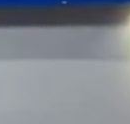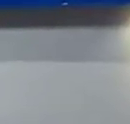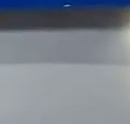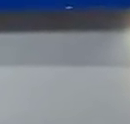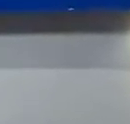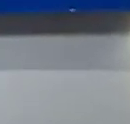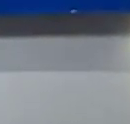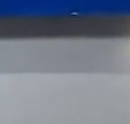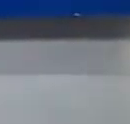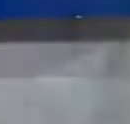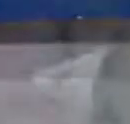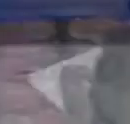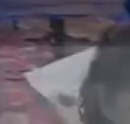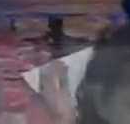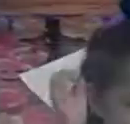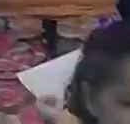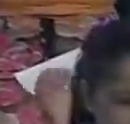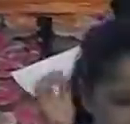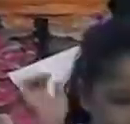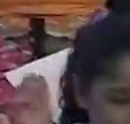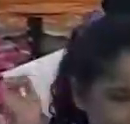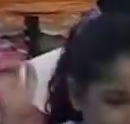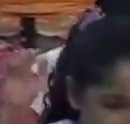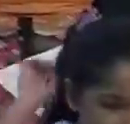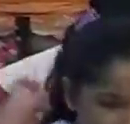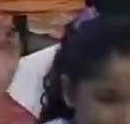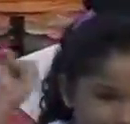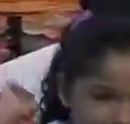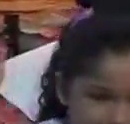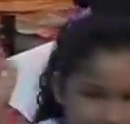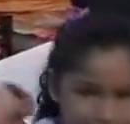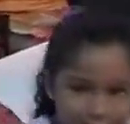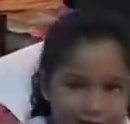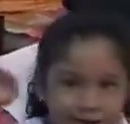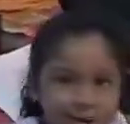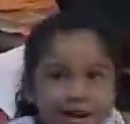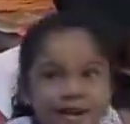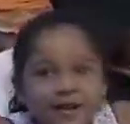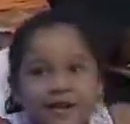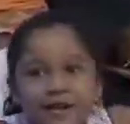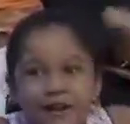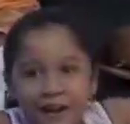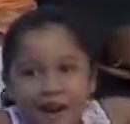Gloria a Dios Gloria a Dios Gloria a Dios Gloria a Dios Gloria a Dios